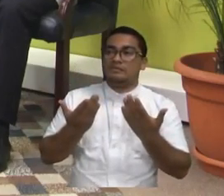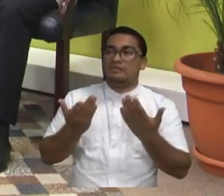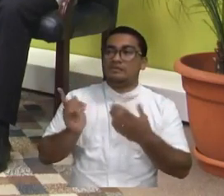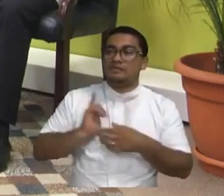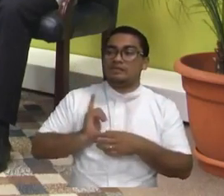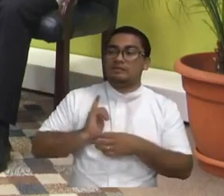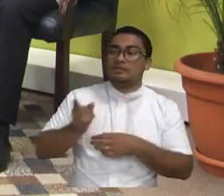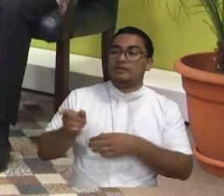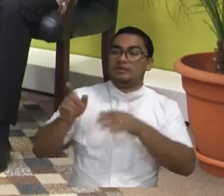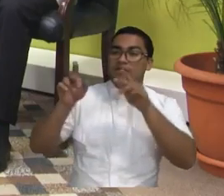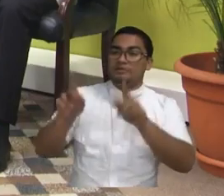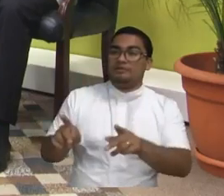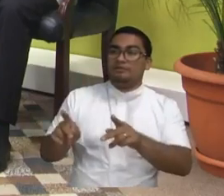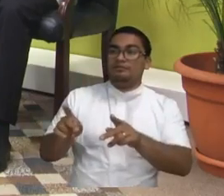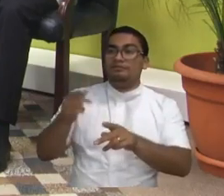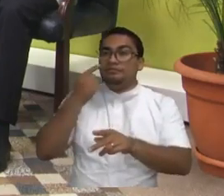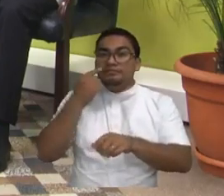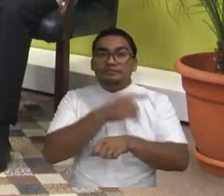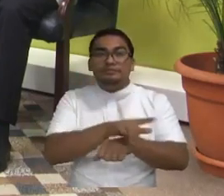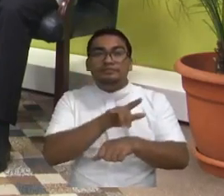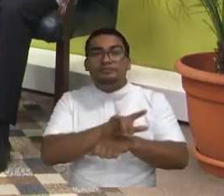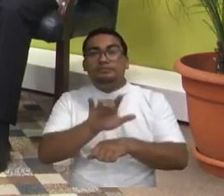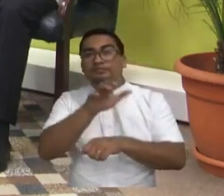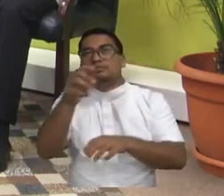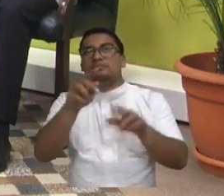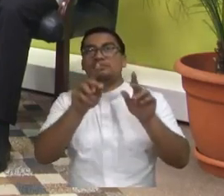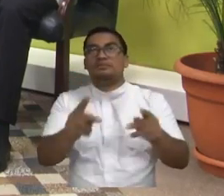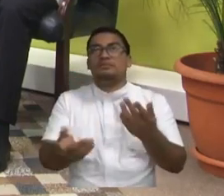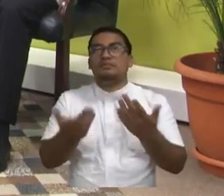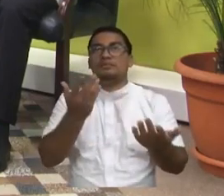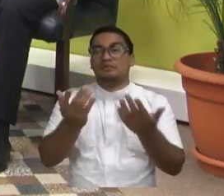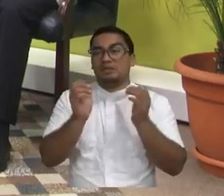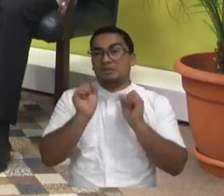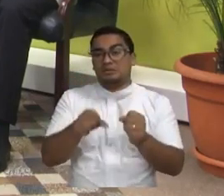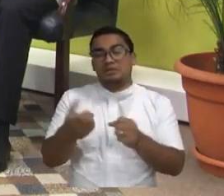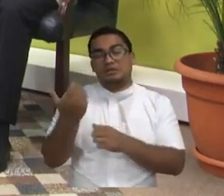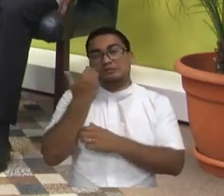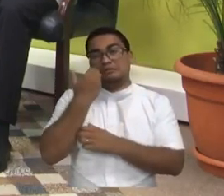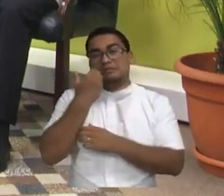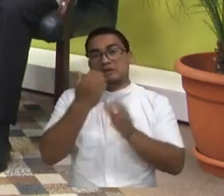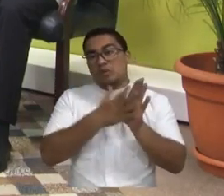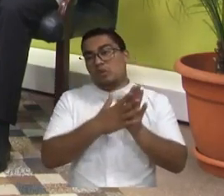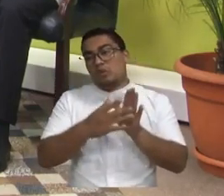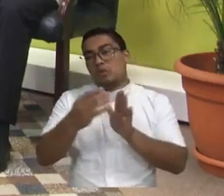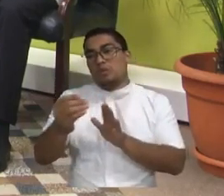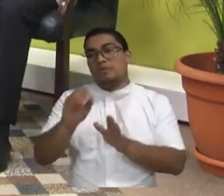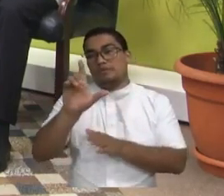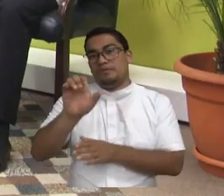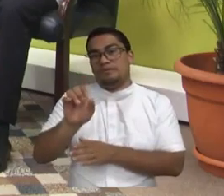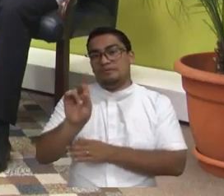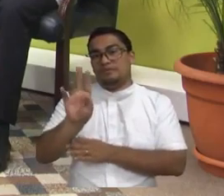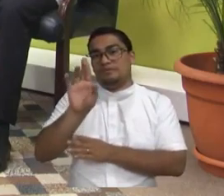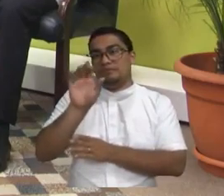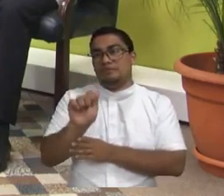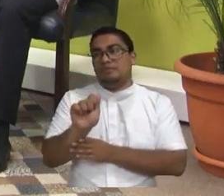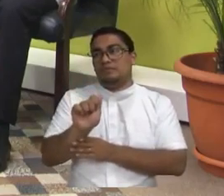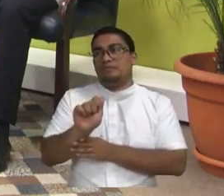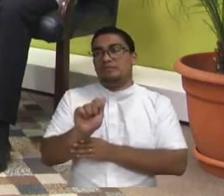un paciente índice y captar algún otro probable paciente que todavía no sepa o no tenga